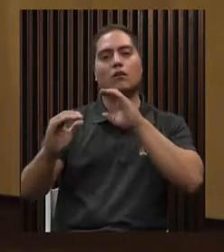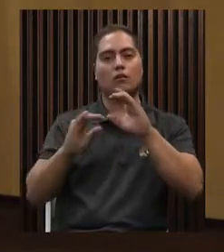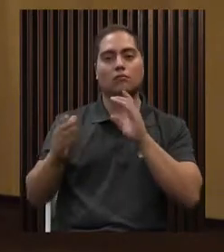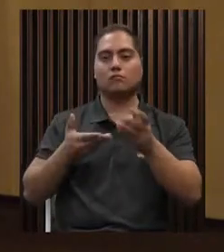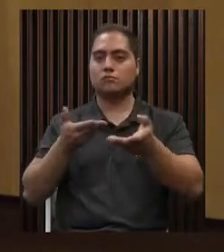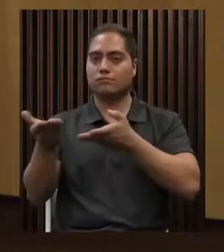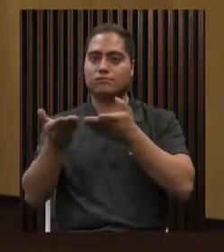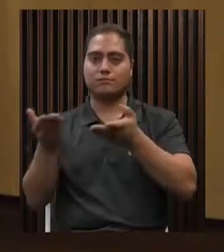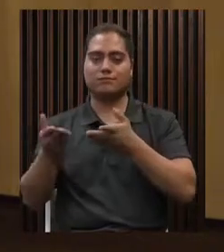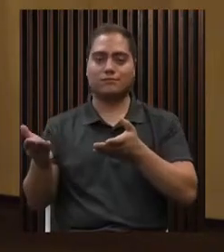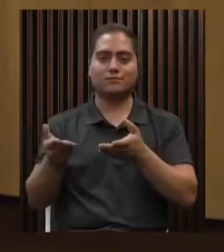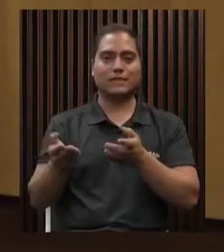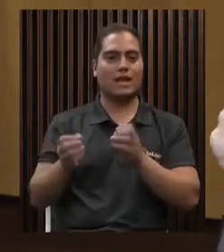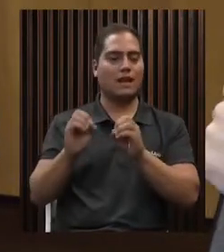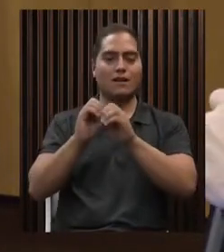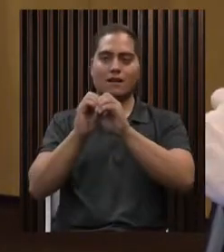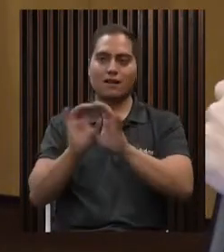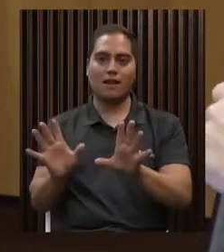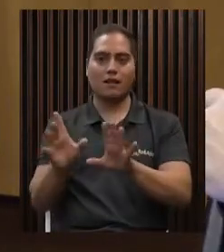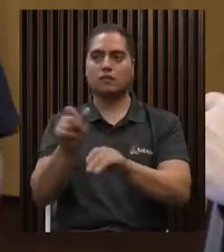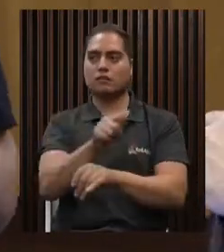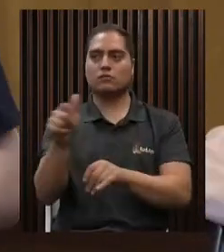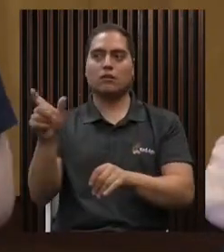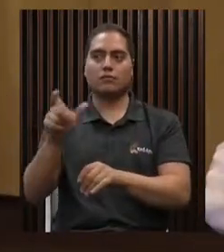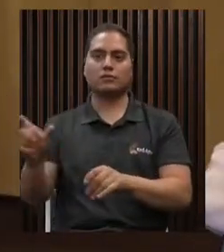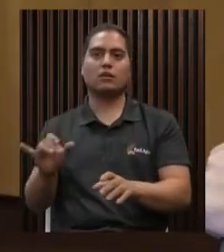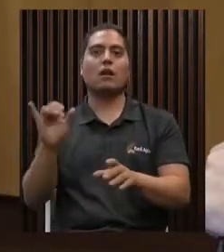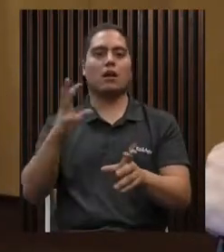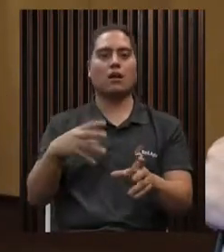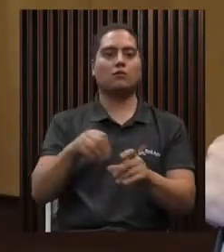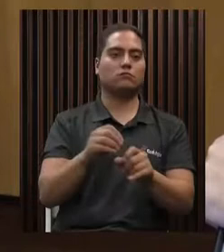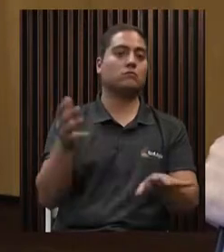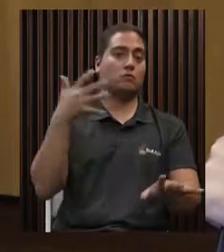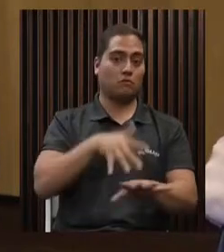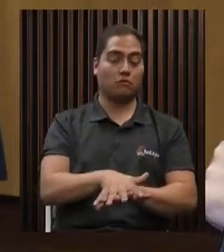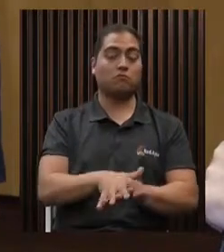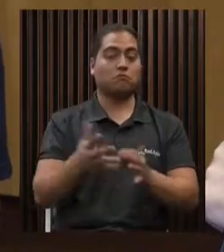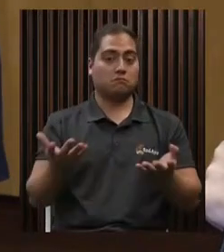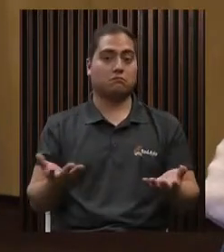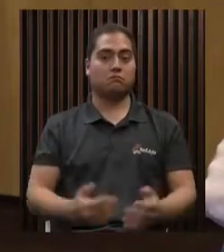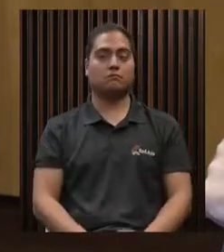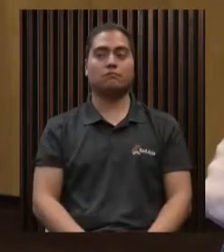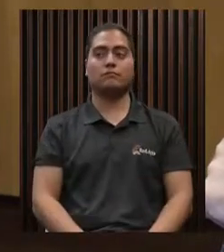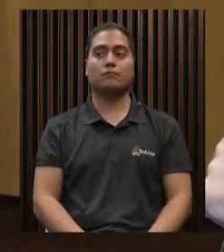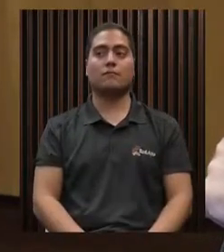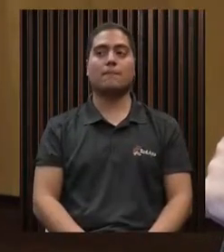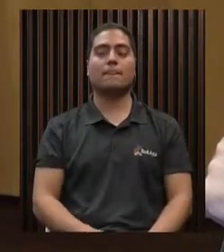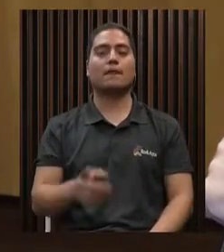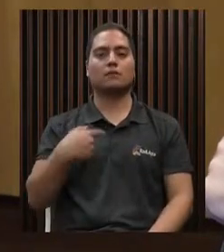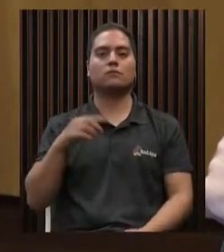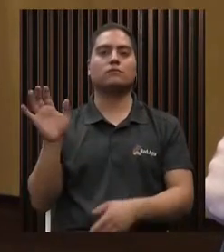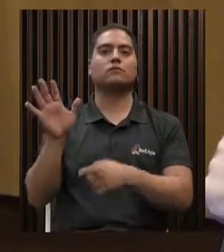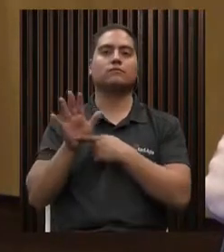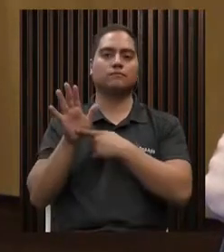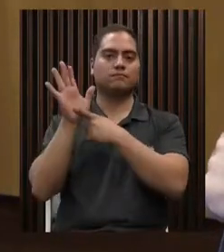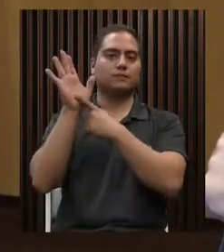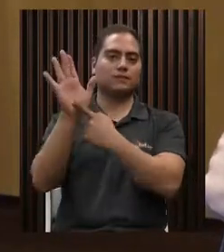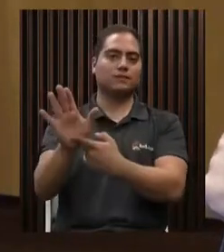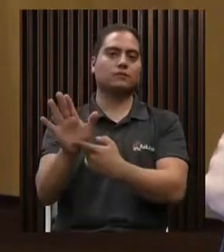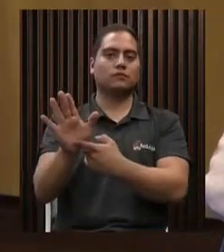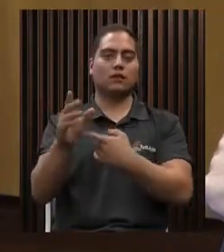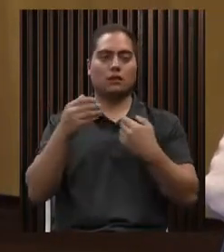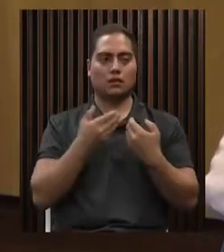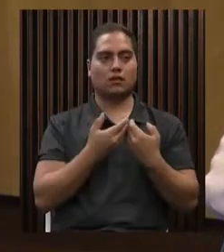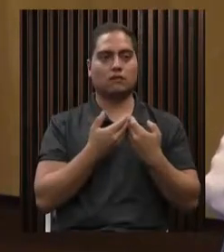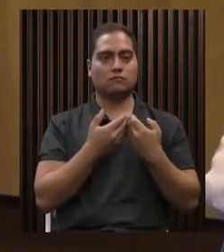para que todos sepan que también se incluyen. Algunas empresas dicen, no tenemos que hacer estas presentaciones distendidas